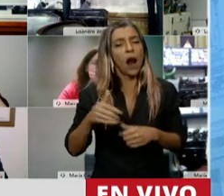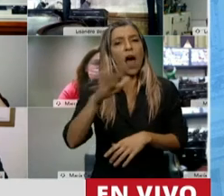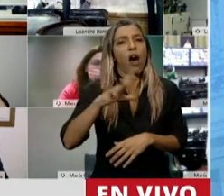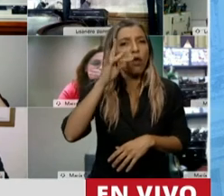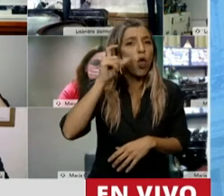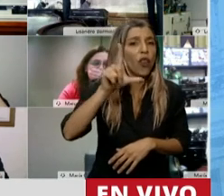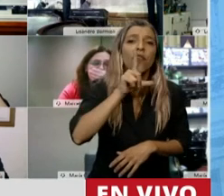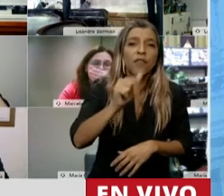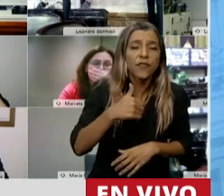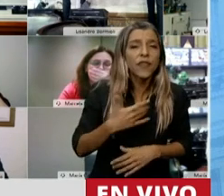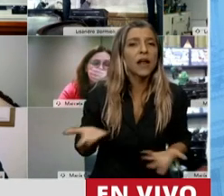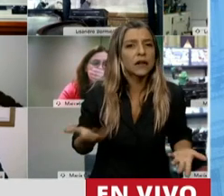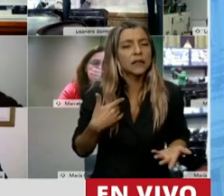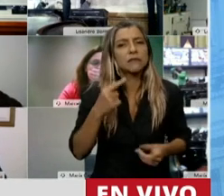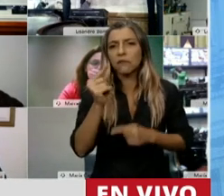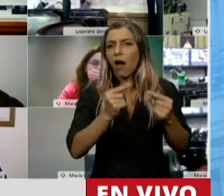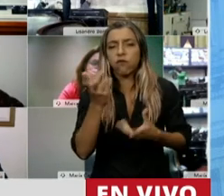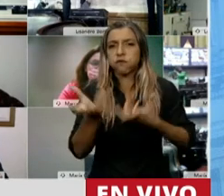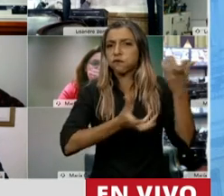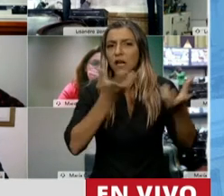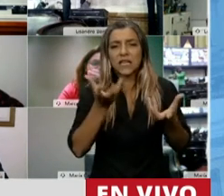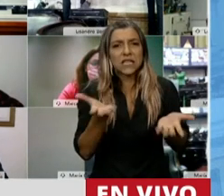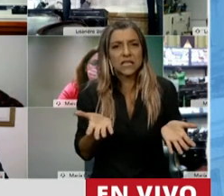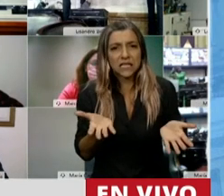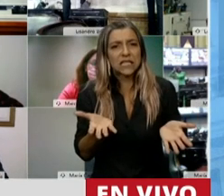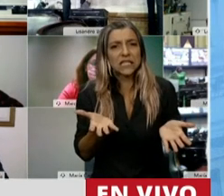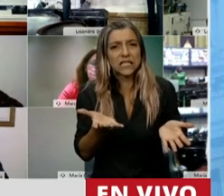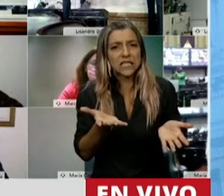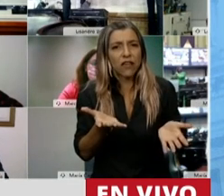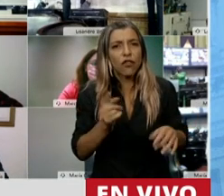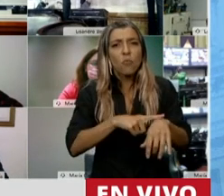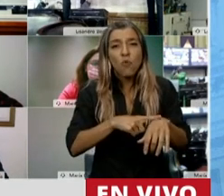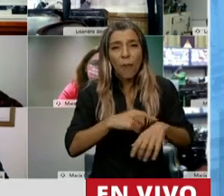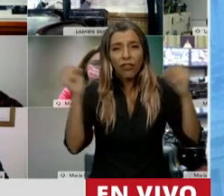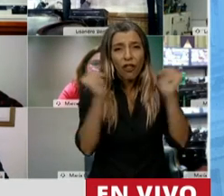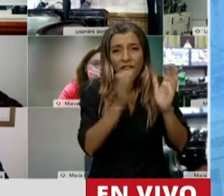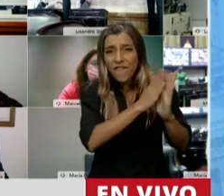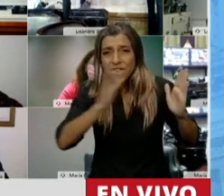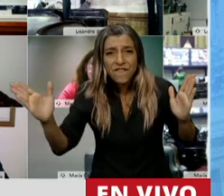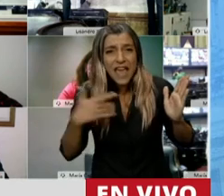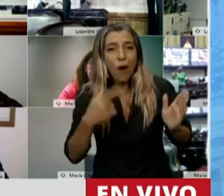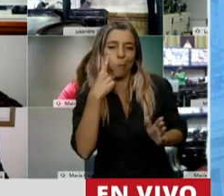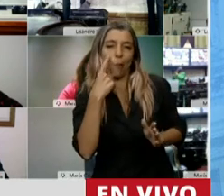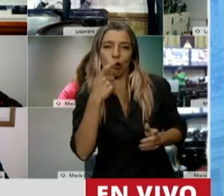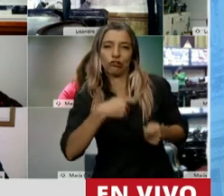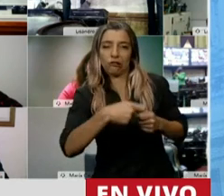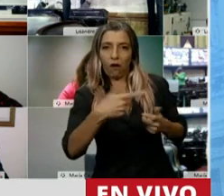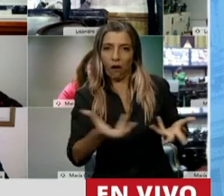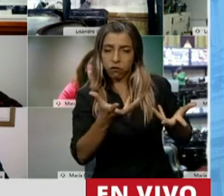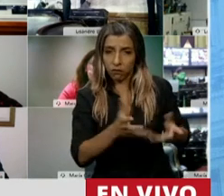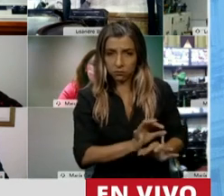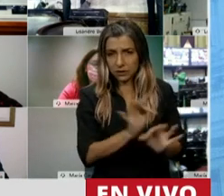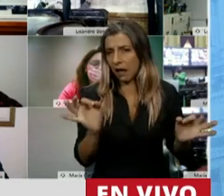vez hay menos hacienda. Y los incendios en el Delta, en el invierno, no los producen los dueños y los tenedores de hacienda. Por lo